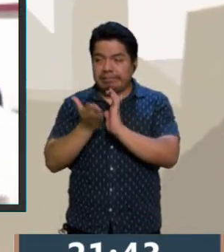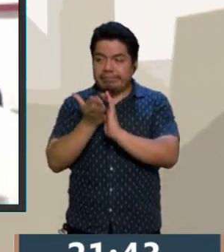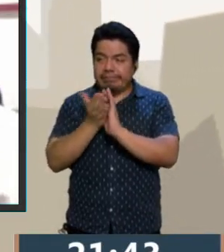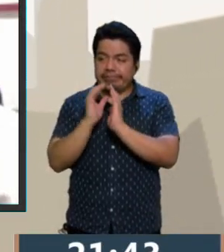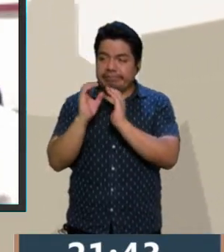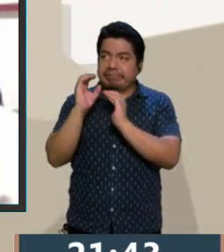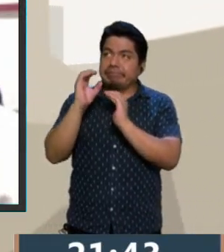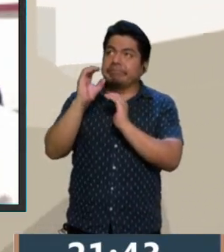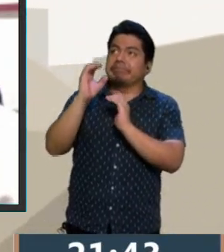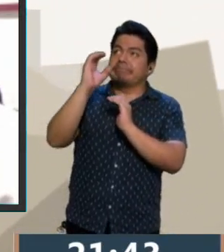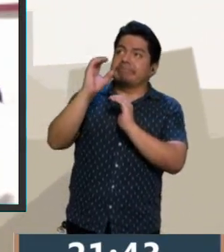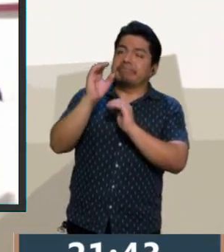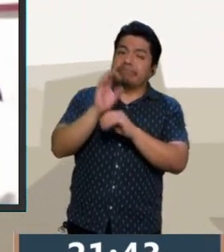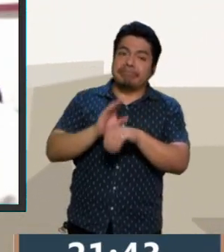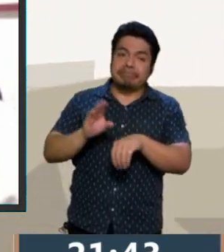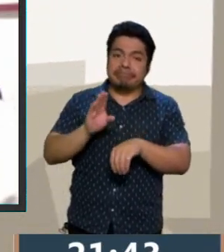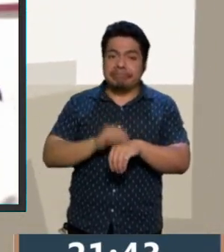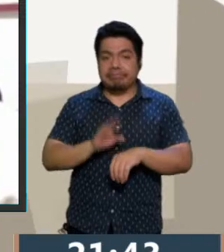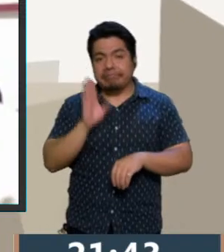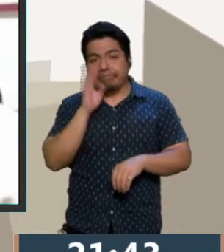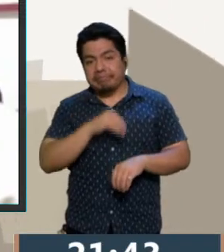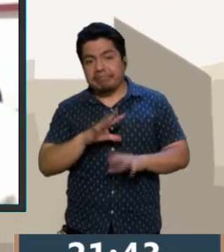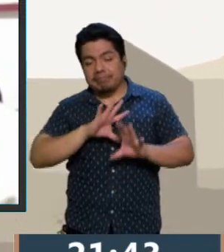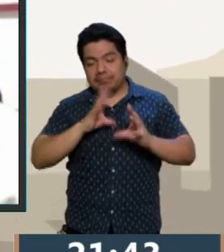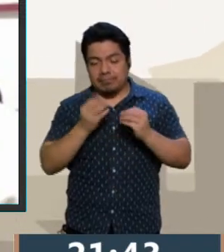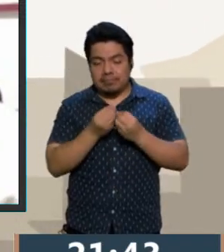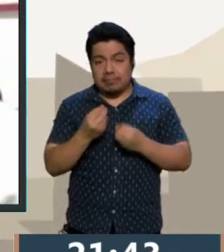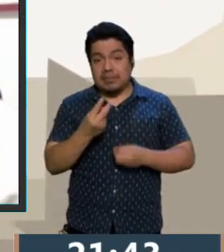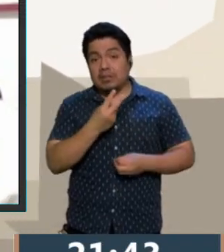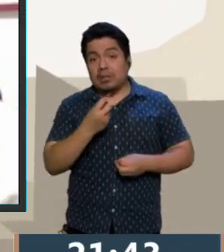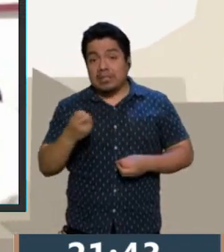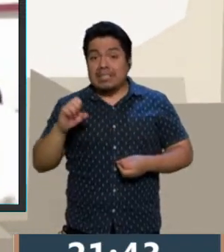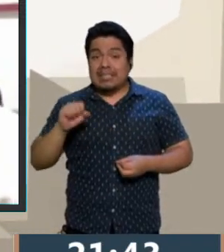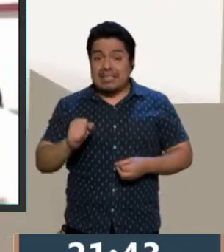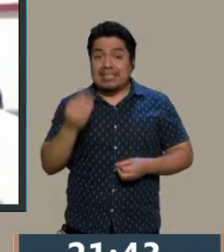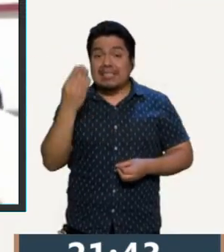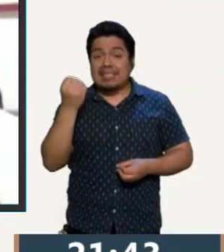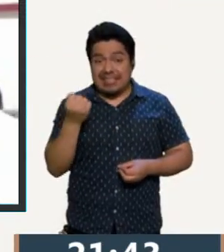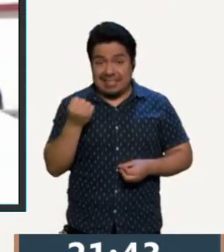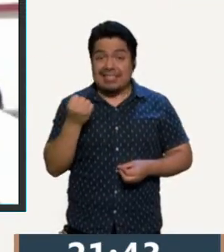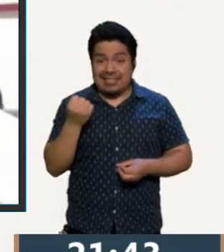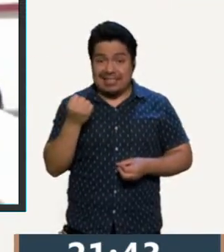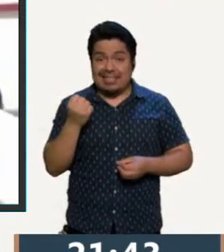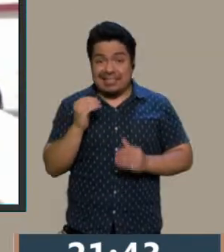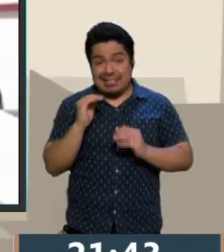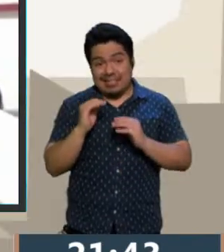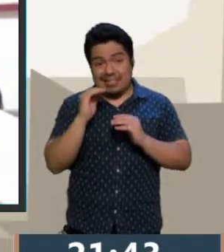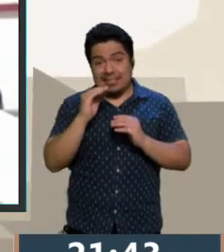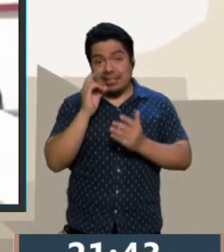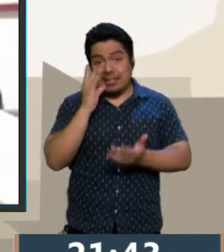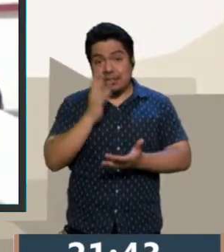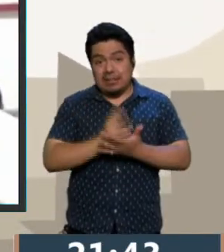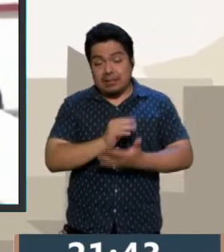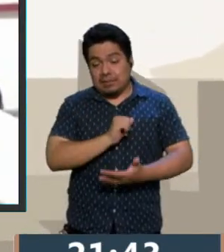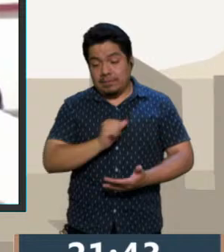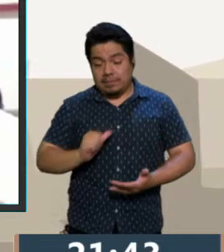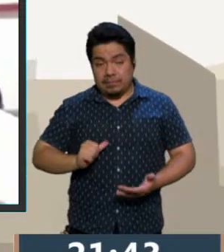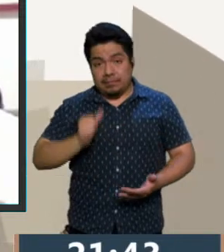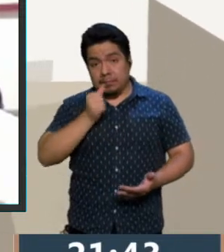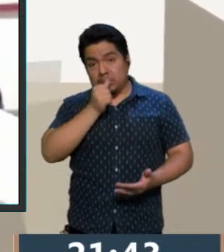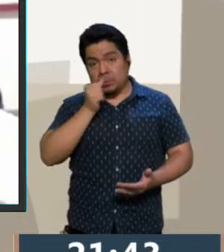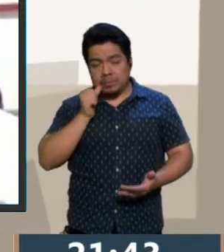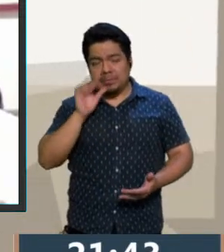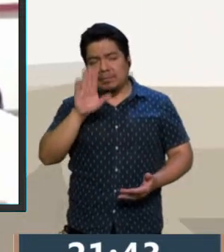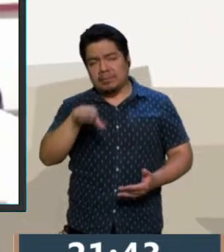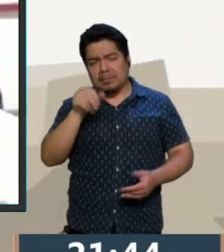indebidamente. En total, 269 pisos adicionales, solamente en el caso de la alcaldía Benito Juárez.